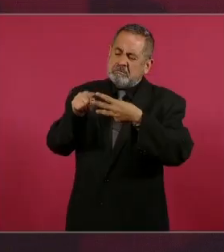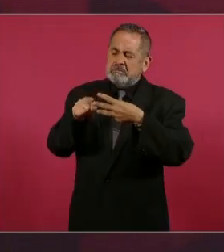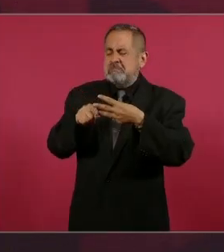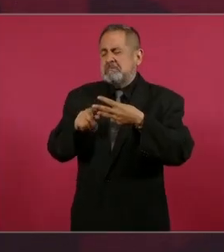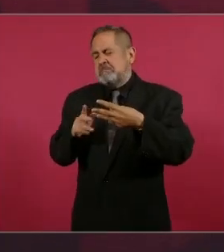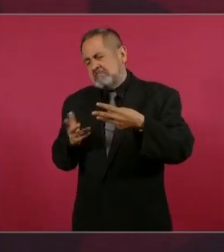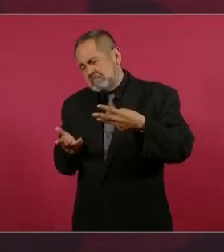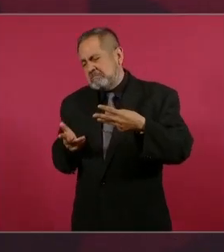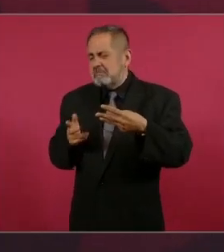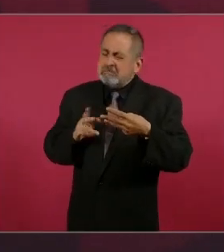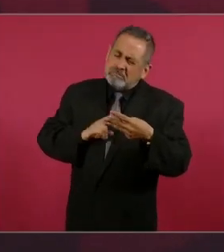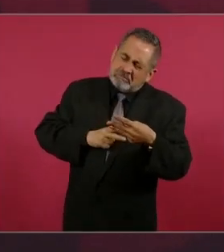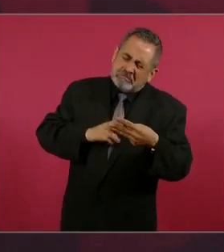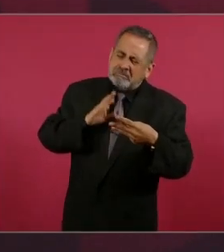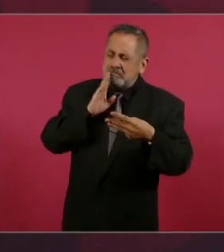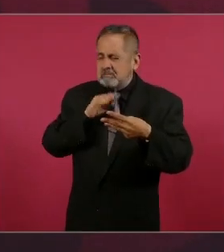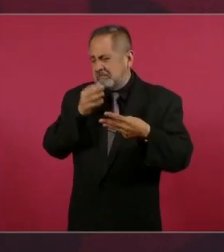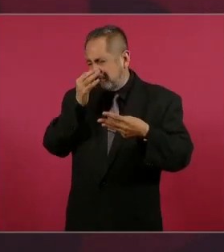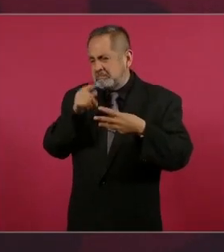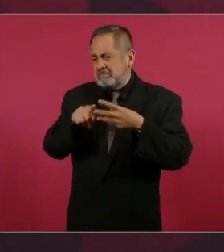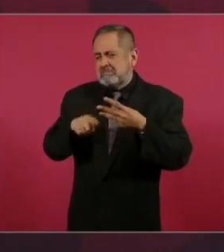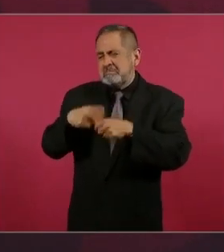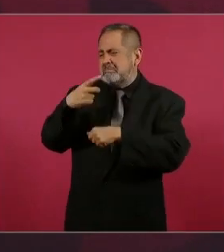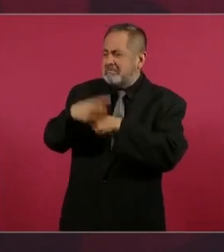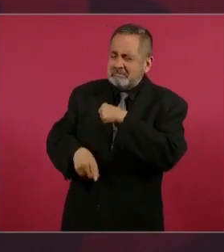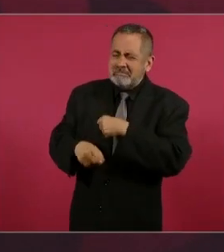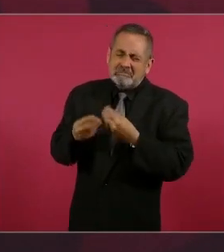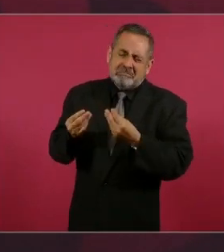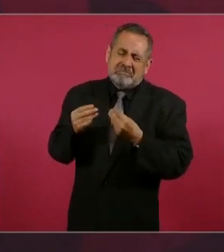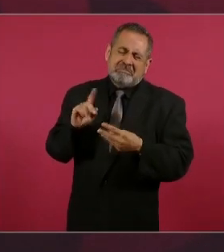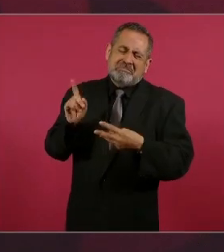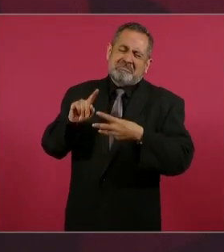y que desde luego no dañan,